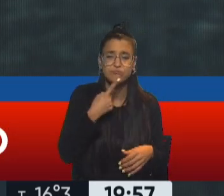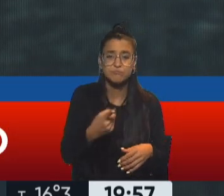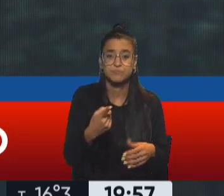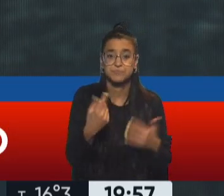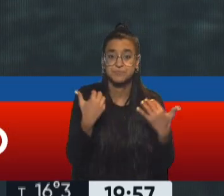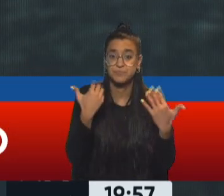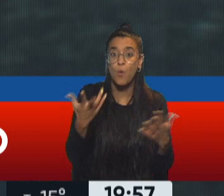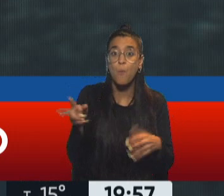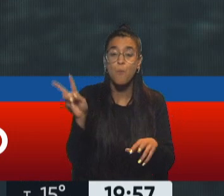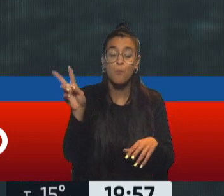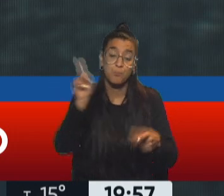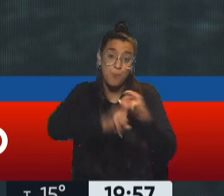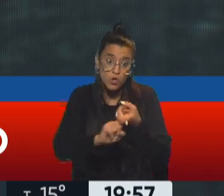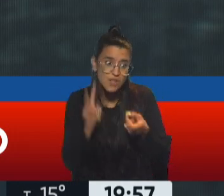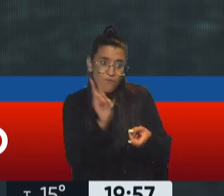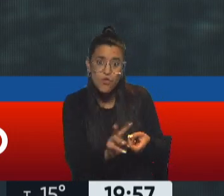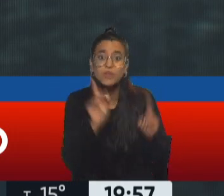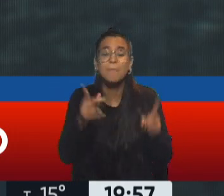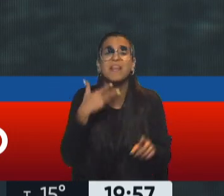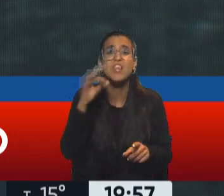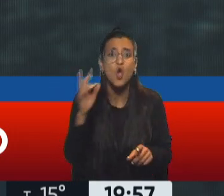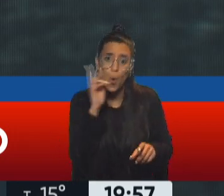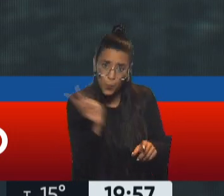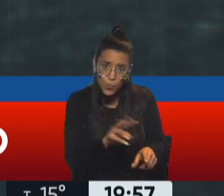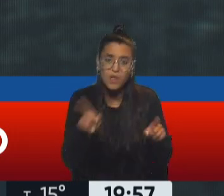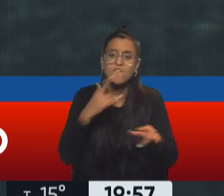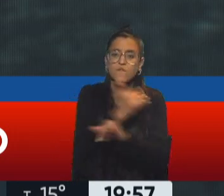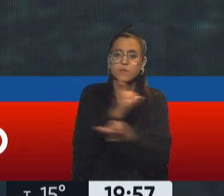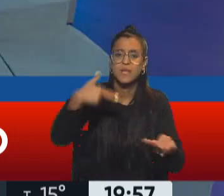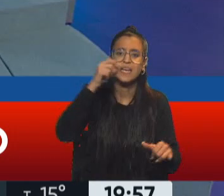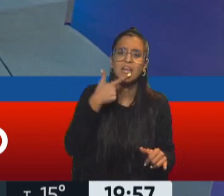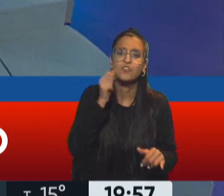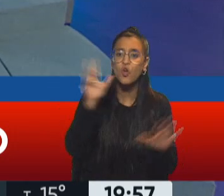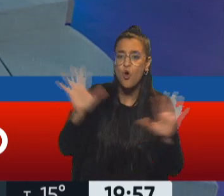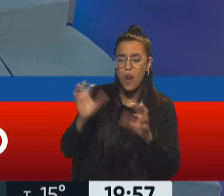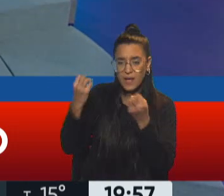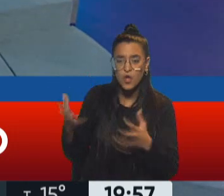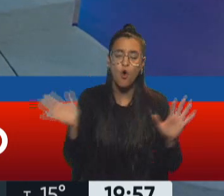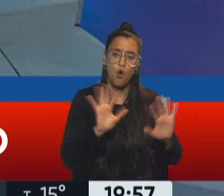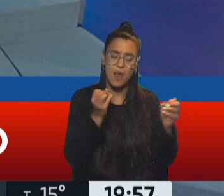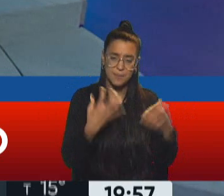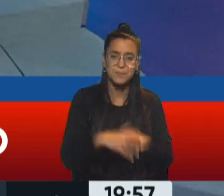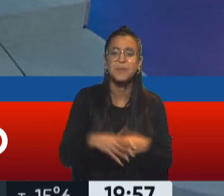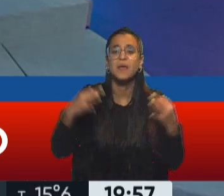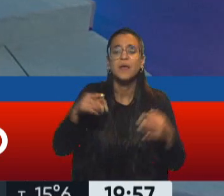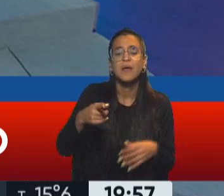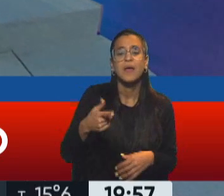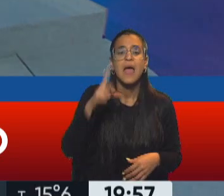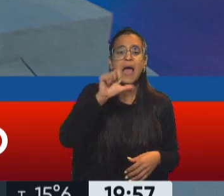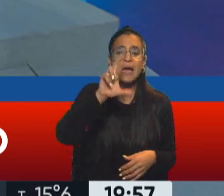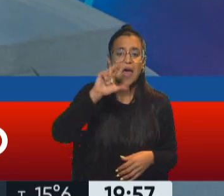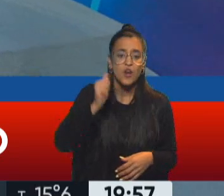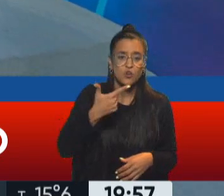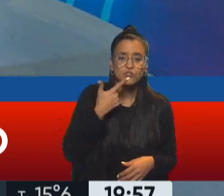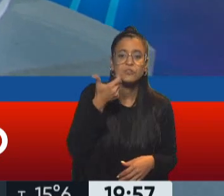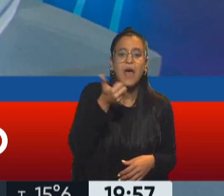su mujer y a uno de sus hijos. Toda la información con Néstor Espósito. ¿Cómo estás, Néstor? Bien, felicitas. Hablamos de Carlos Argüelles,